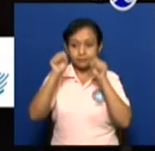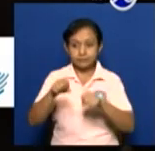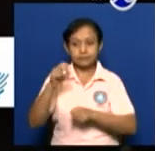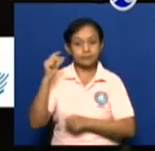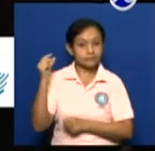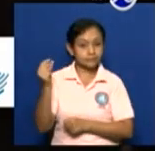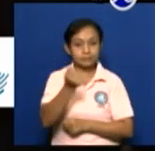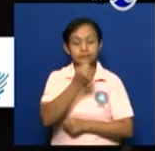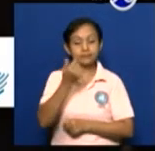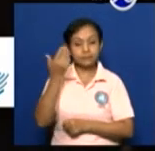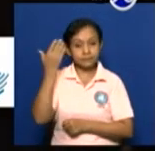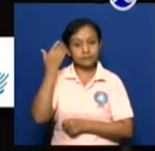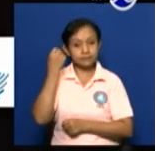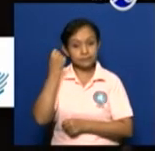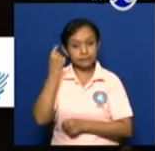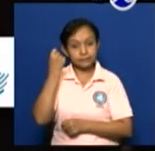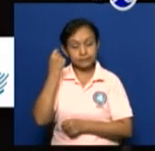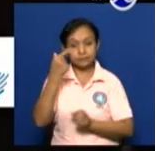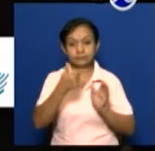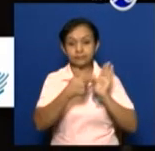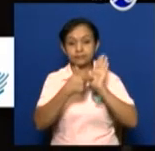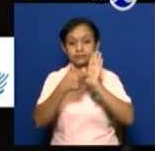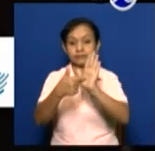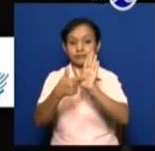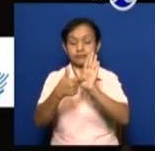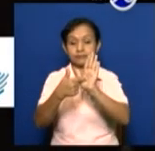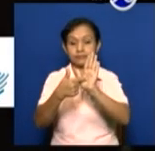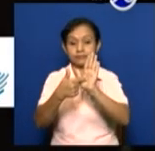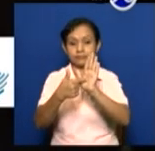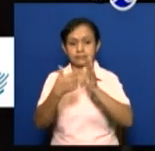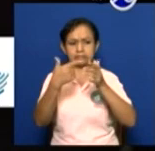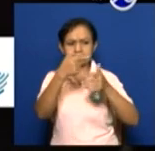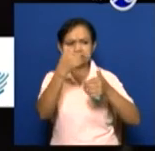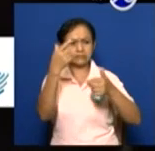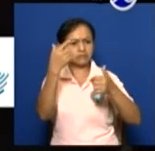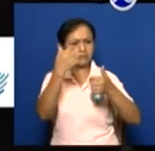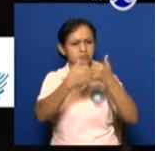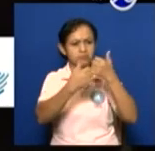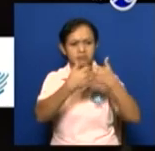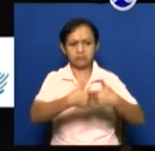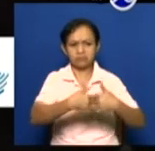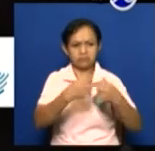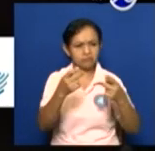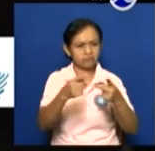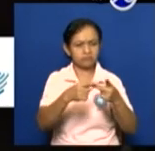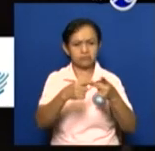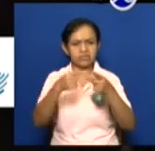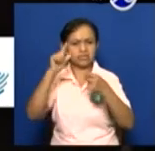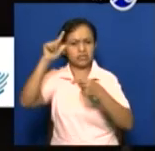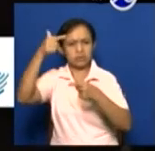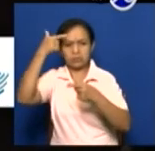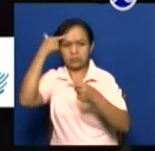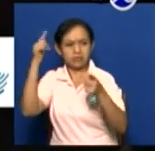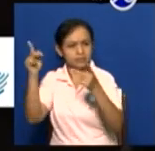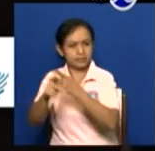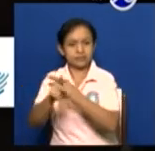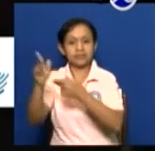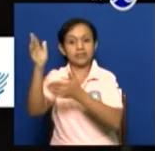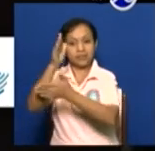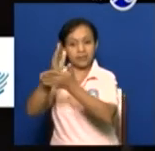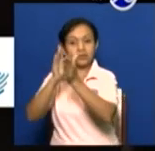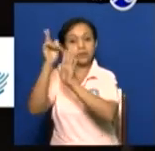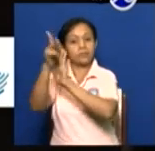rápidamente enterarse de ejemplos de empresas desalmadas y de gobiernos pusilánimes en varios